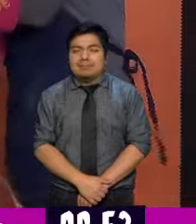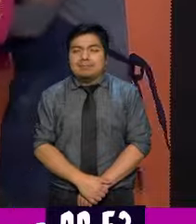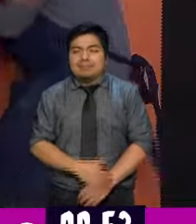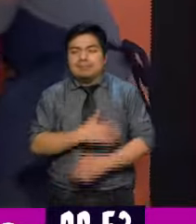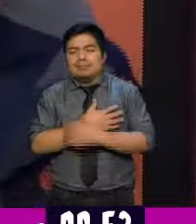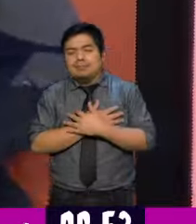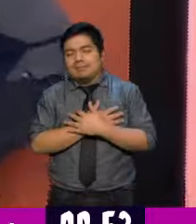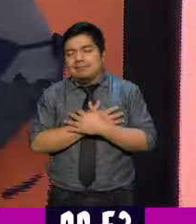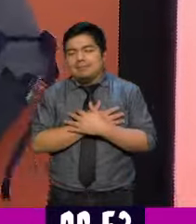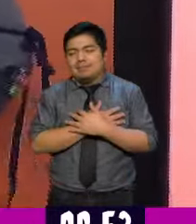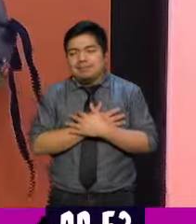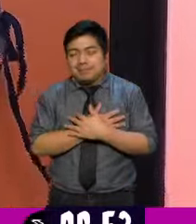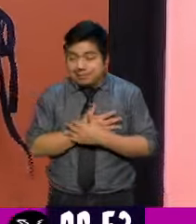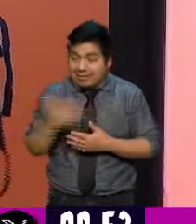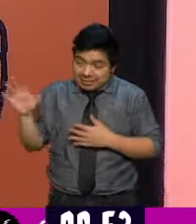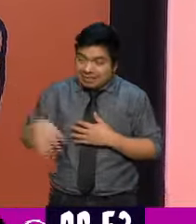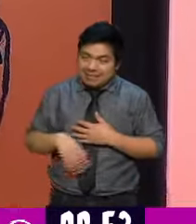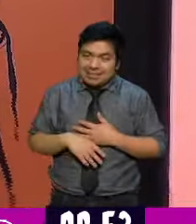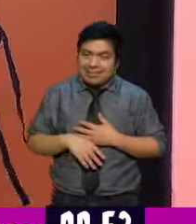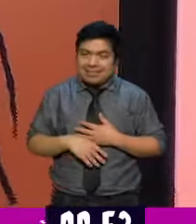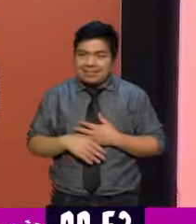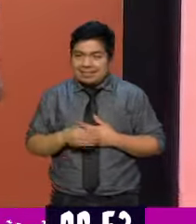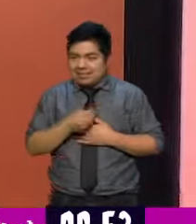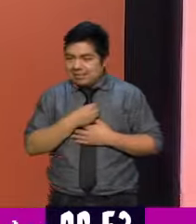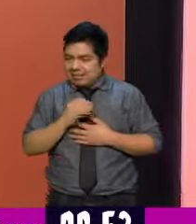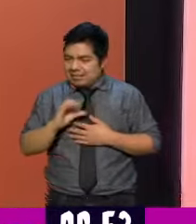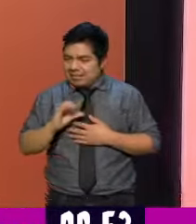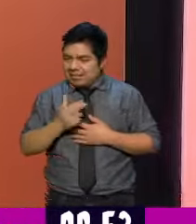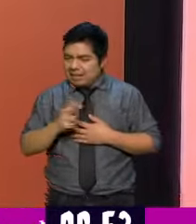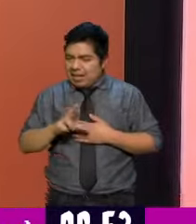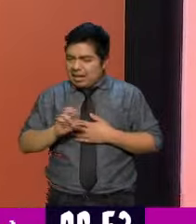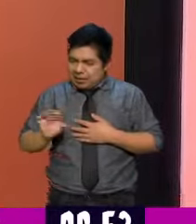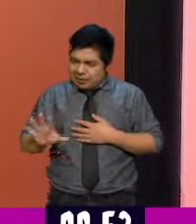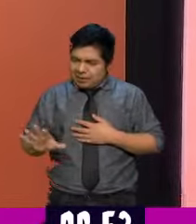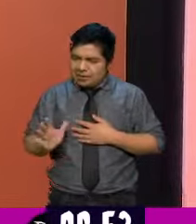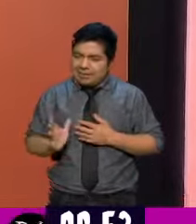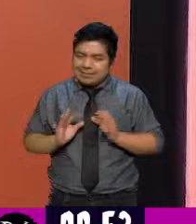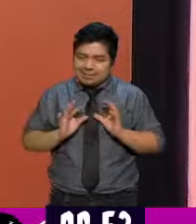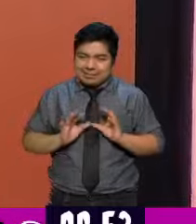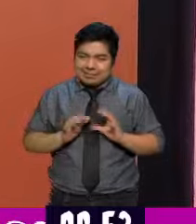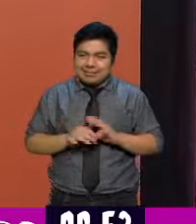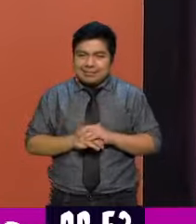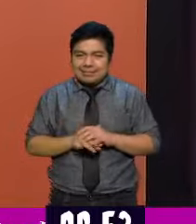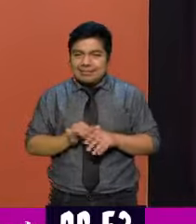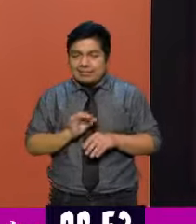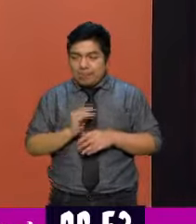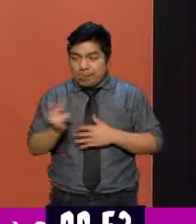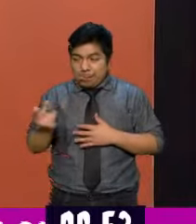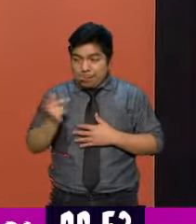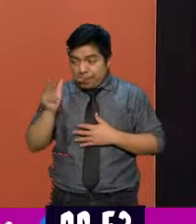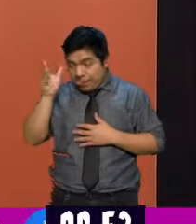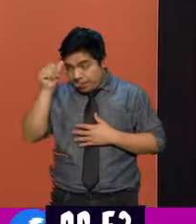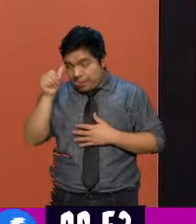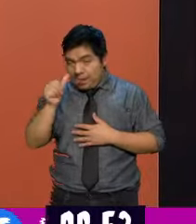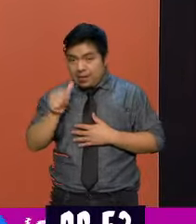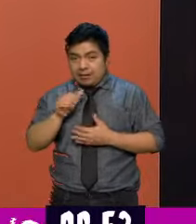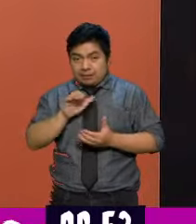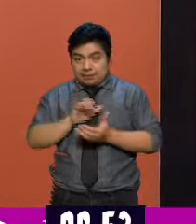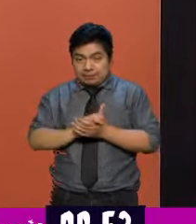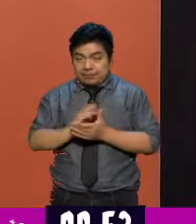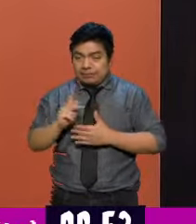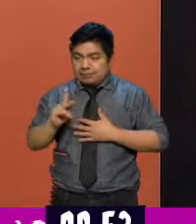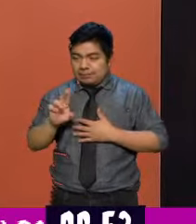¡Agárrame! A ver, espérese. ¡Charro! Mira, ¿podríamos llegar a un acuerdo? Te Dígame. Casas con Pedrito y conmigo